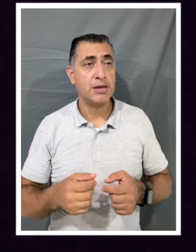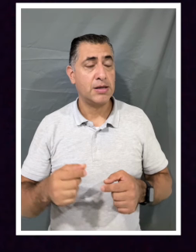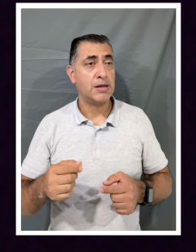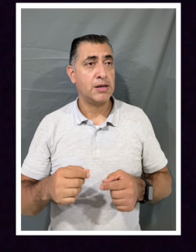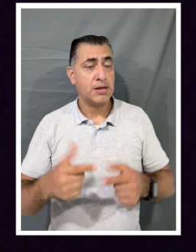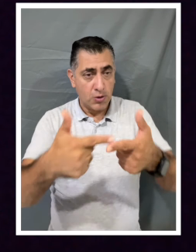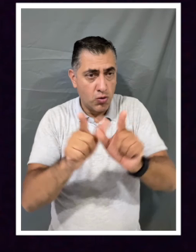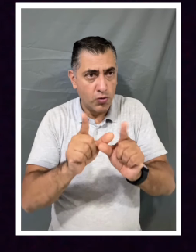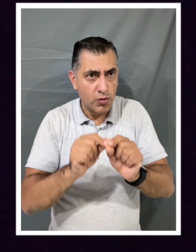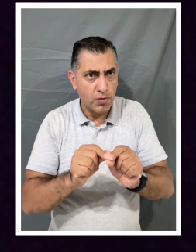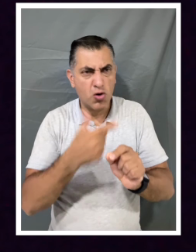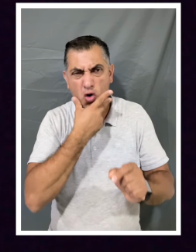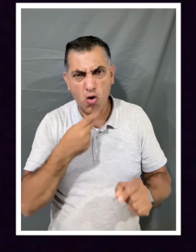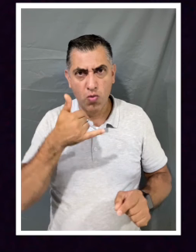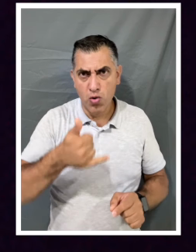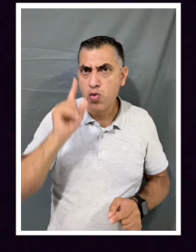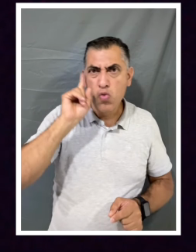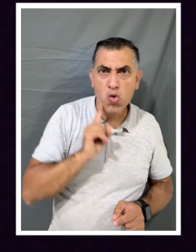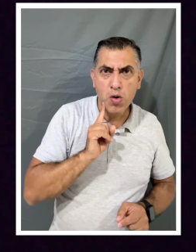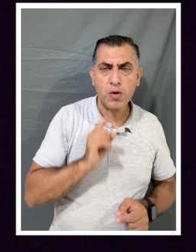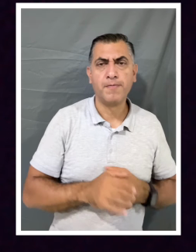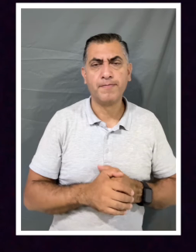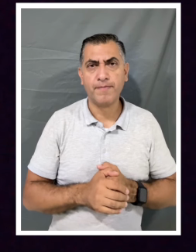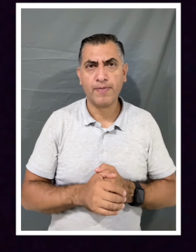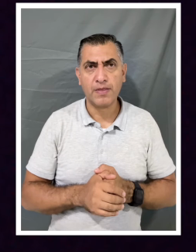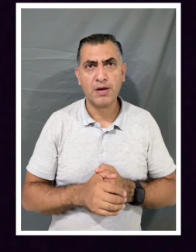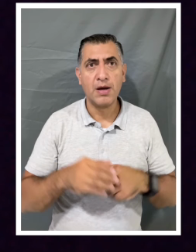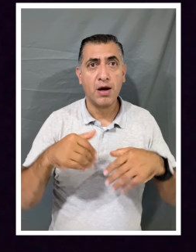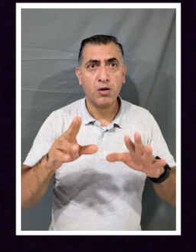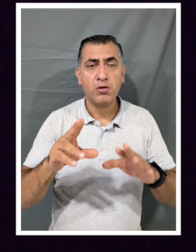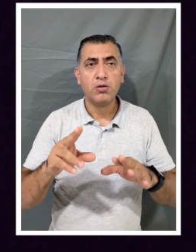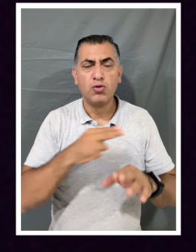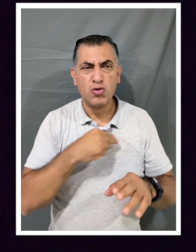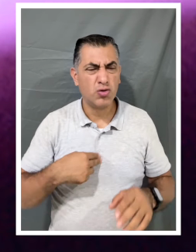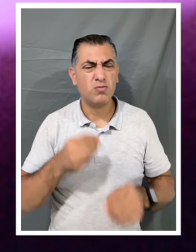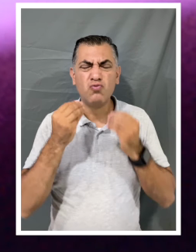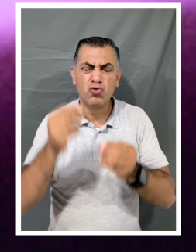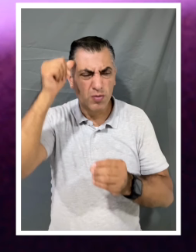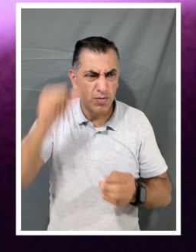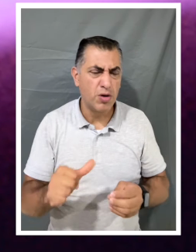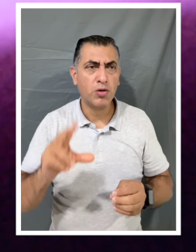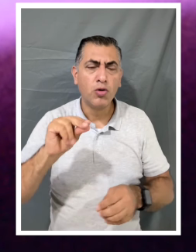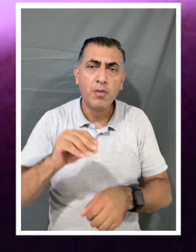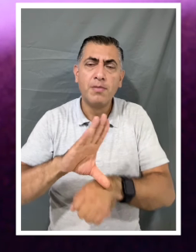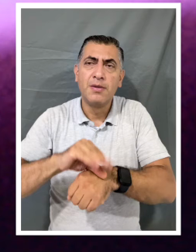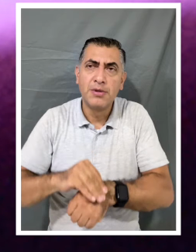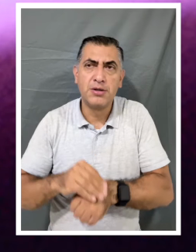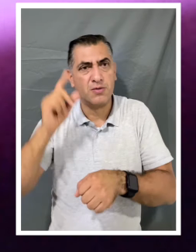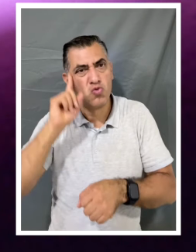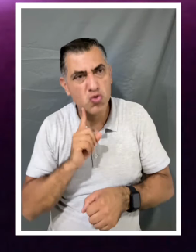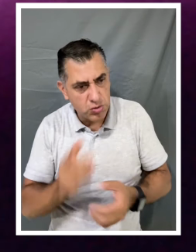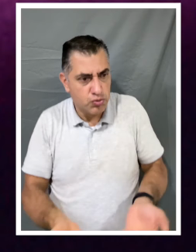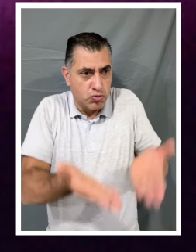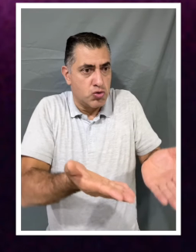mujeres y mira estaríamos pecando si no las dejáramos usar su Don yo doy gracias a Dios porque se